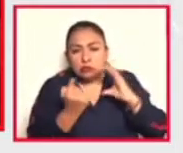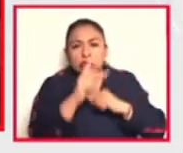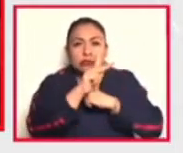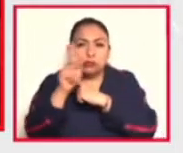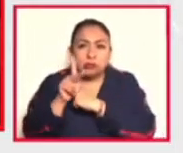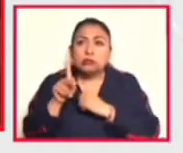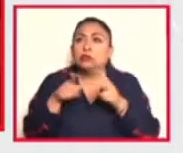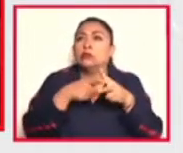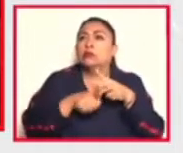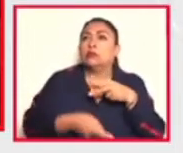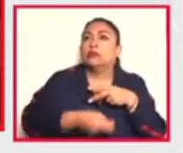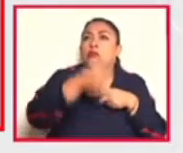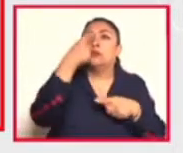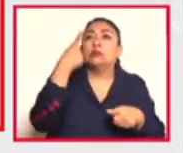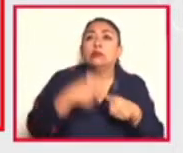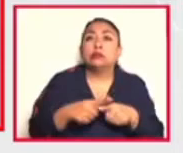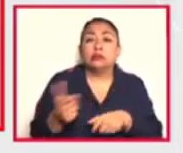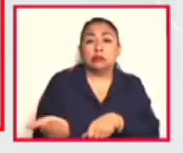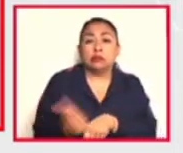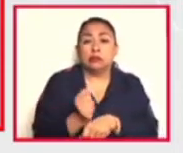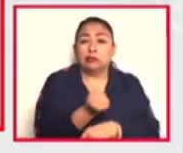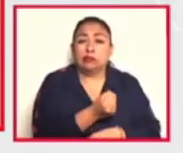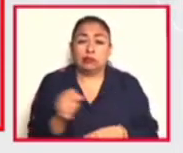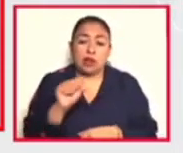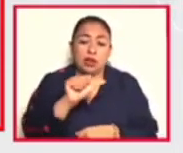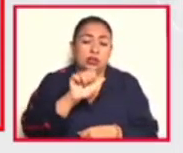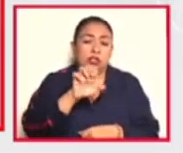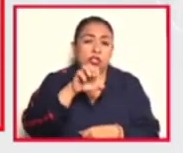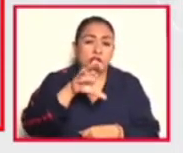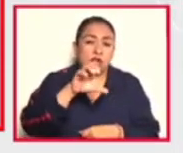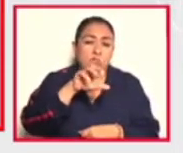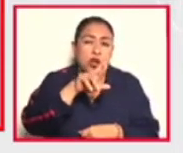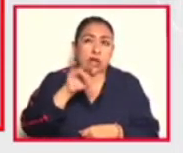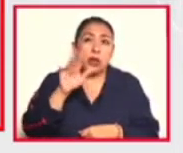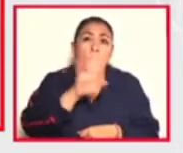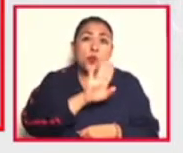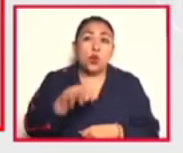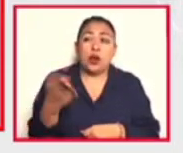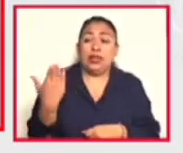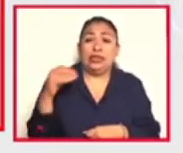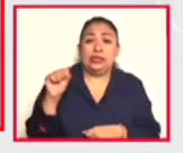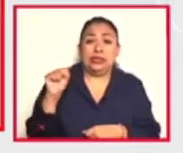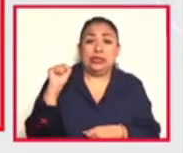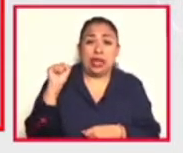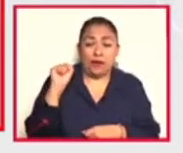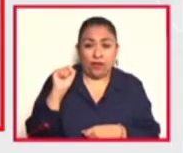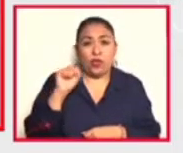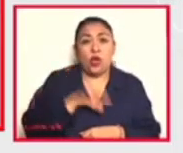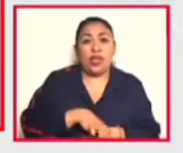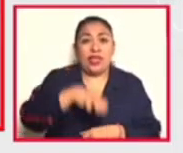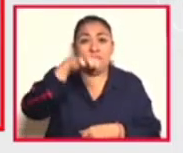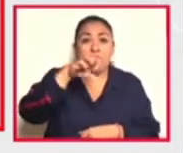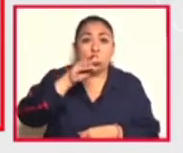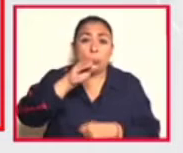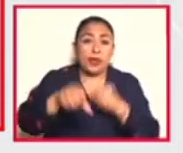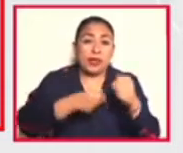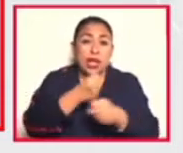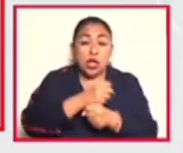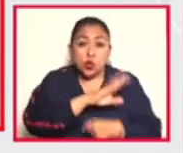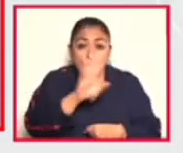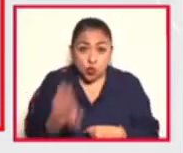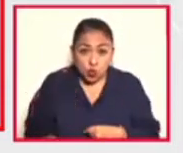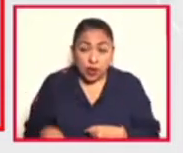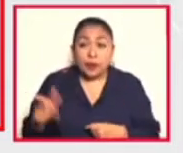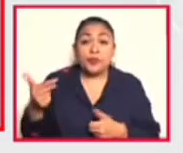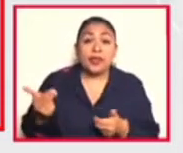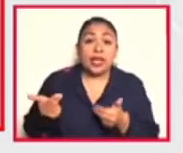caso del gran actor Sean Connery, quien falleció el sábado pasado, tenía 90 años de edad, y su herencia,